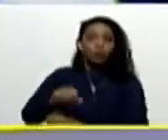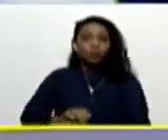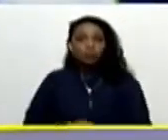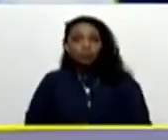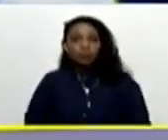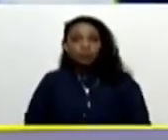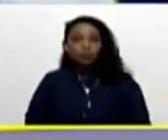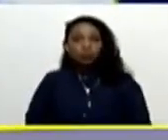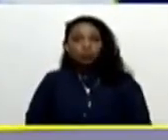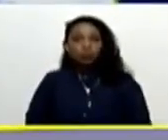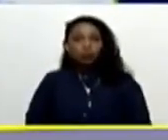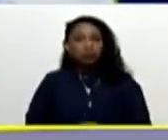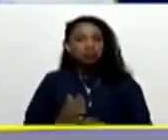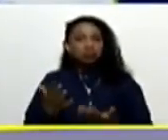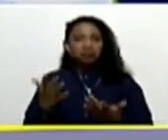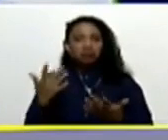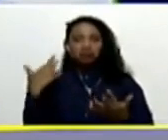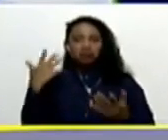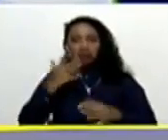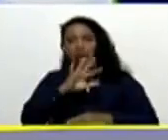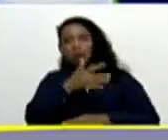desde los años